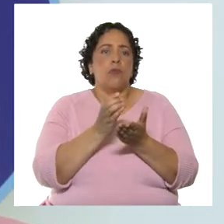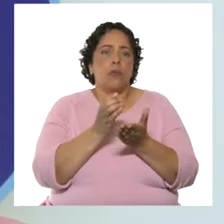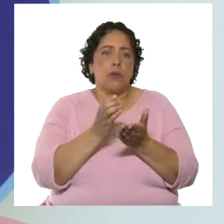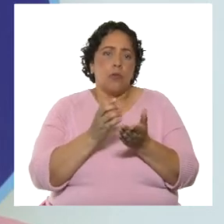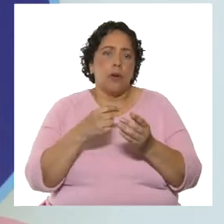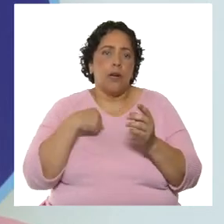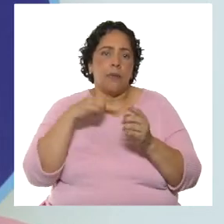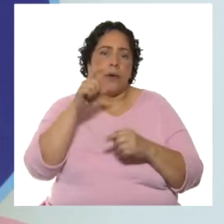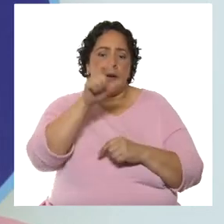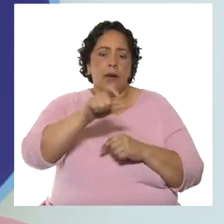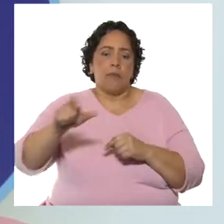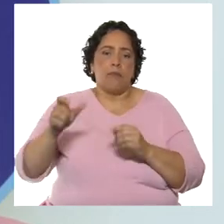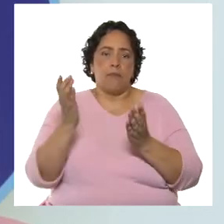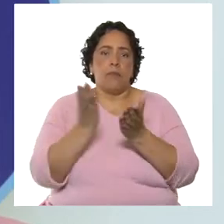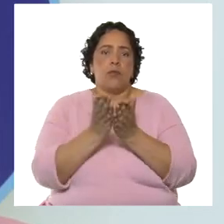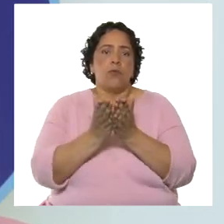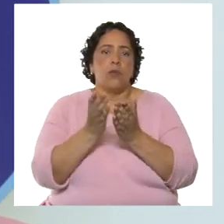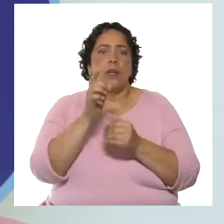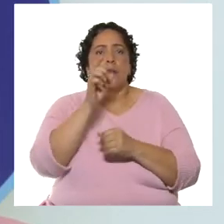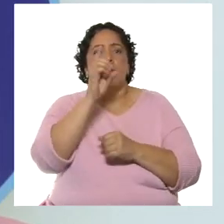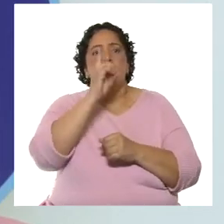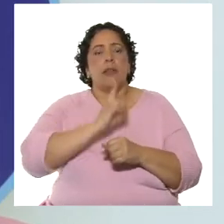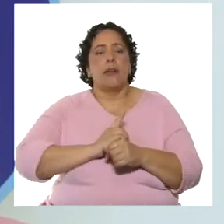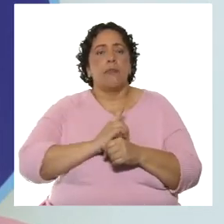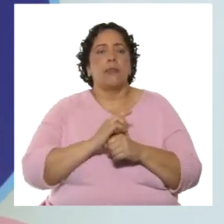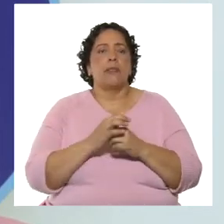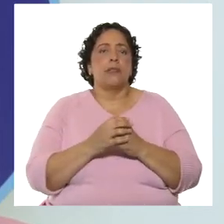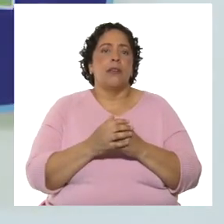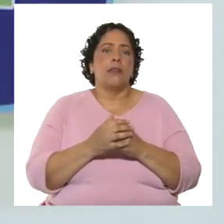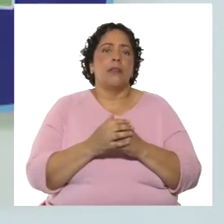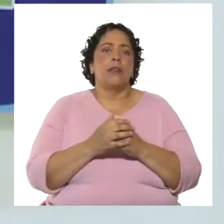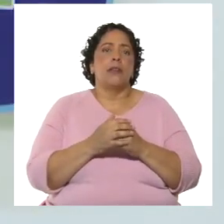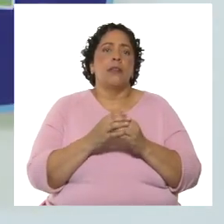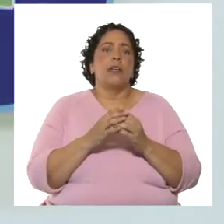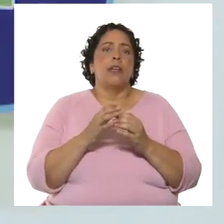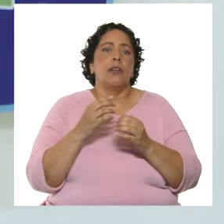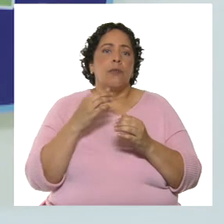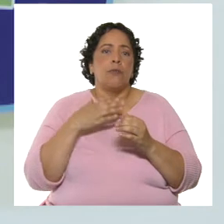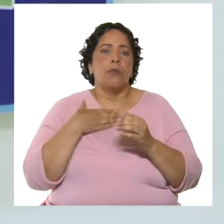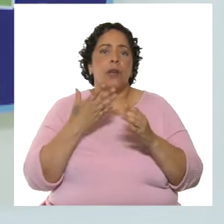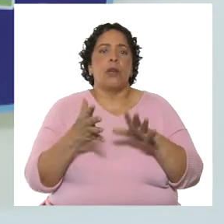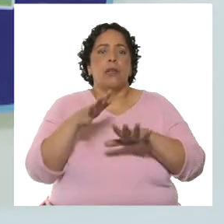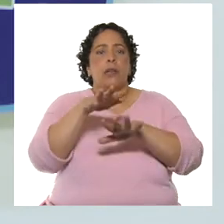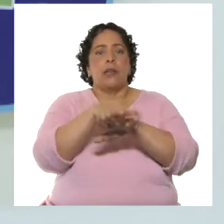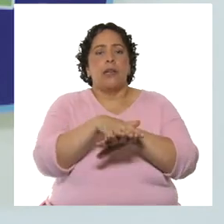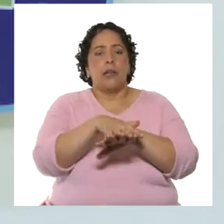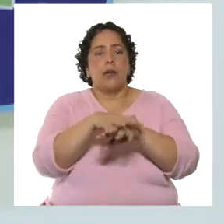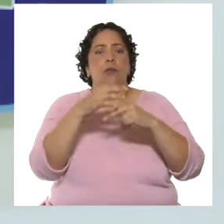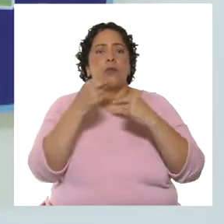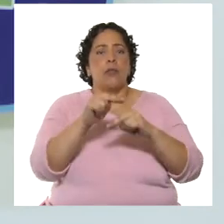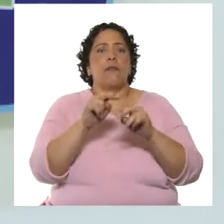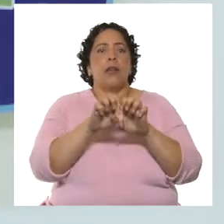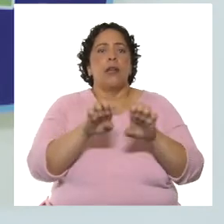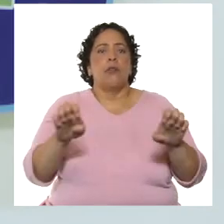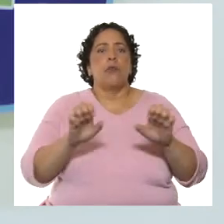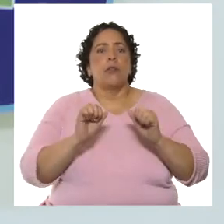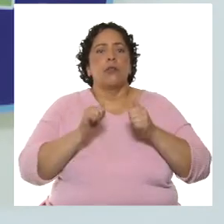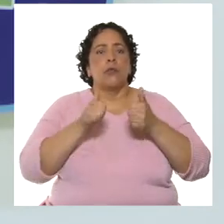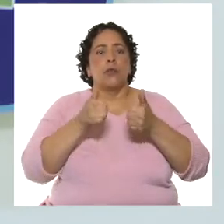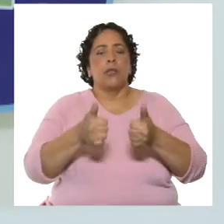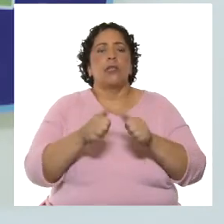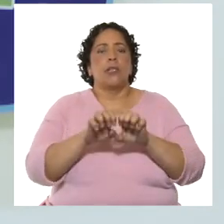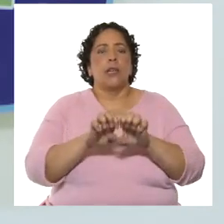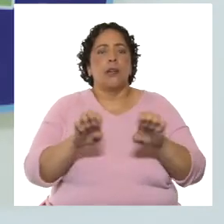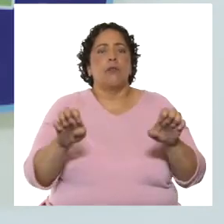estudiantes con necesidades educativas especiales y o con discapacidad que se encuentran integrados en el nivel de educación inicial,